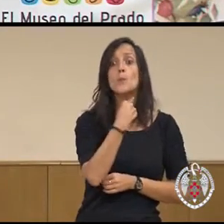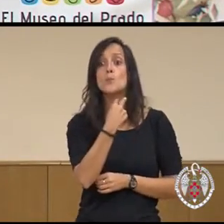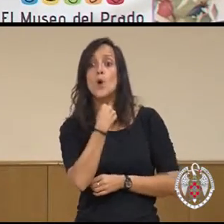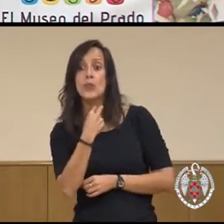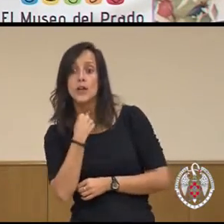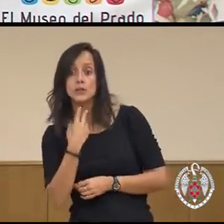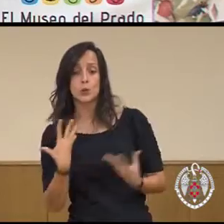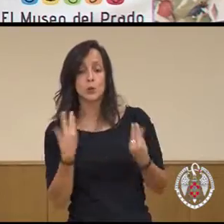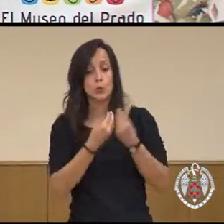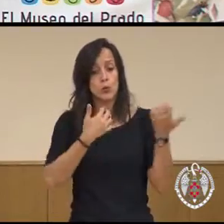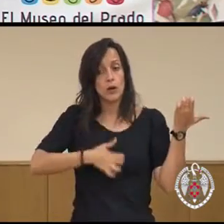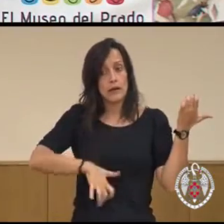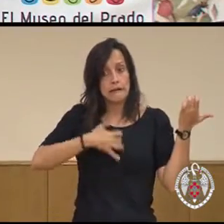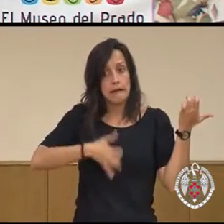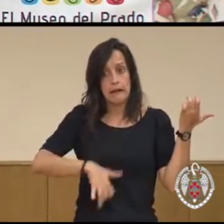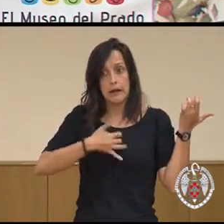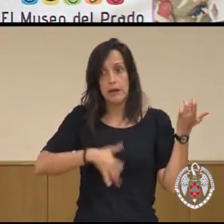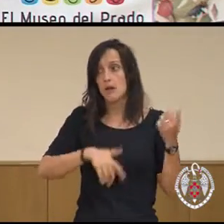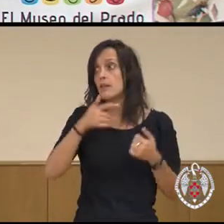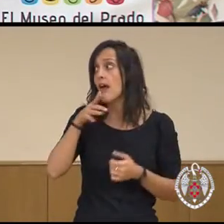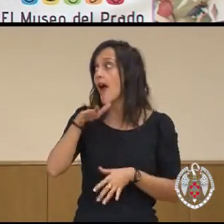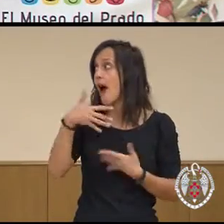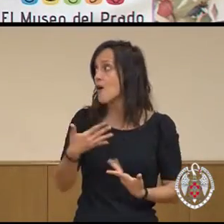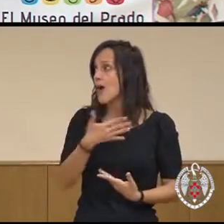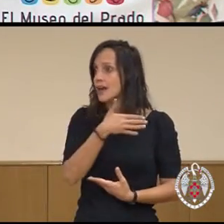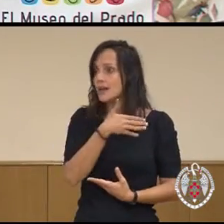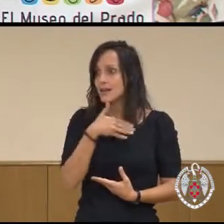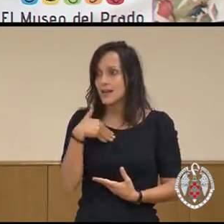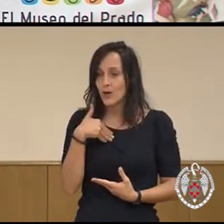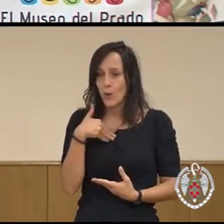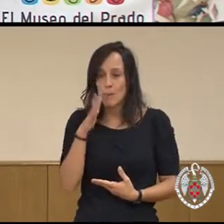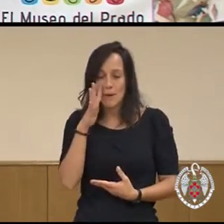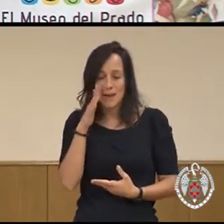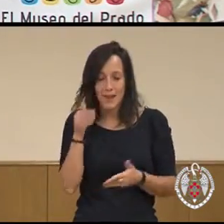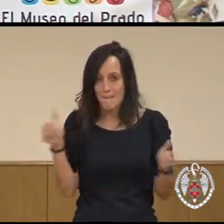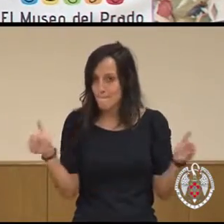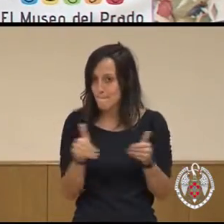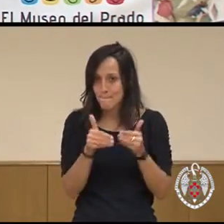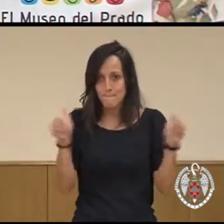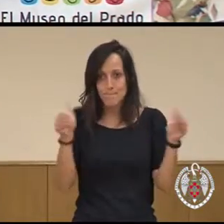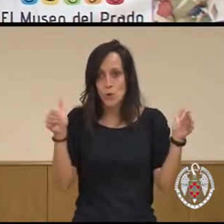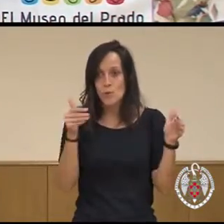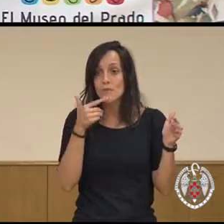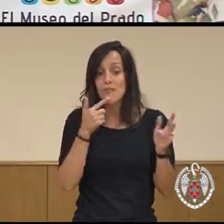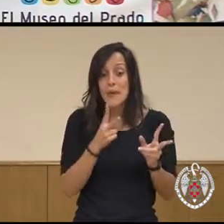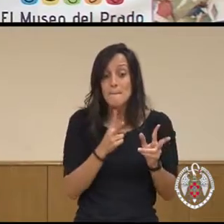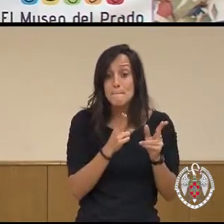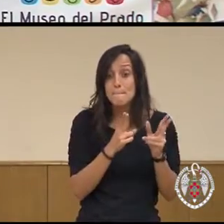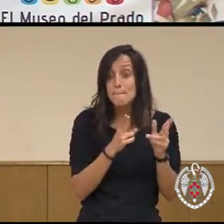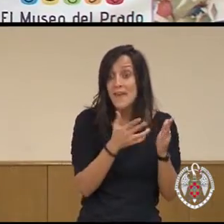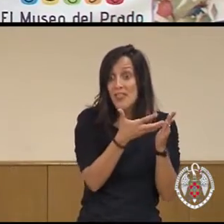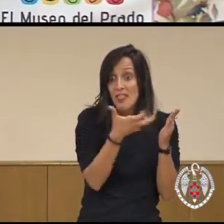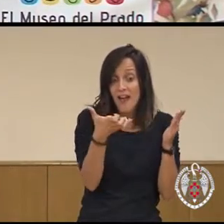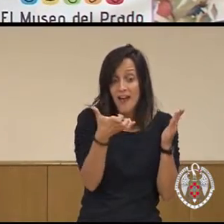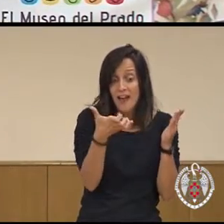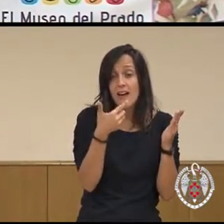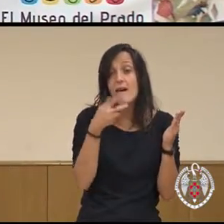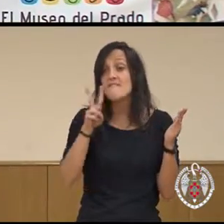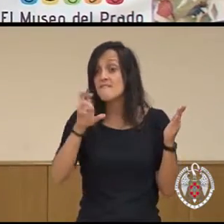este caso. Y vamos a interpretar, creo por primera vez, esta piececita que se conserva en el Cancionero de Verdú,